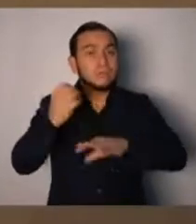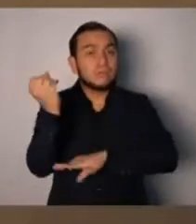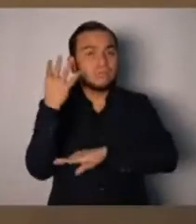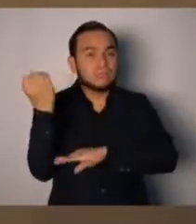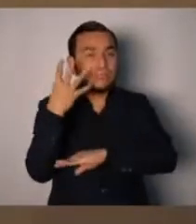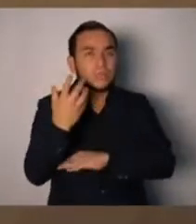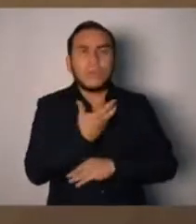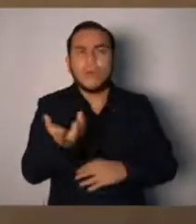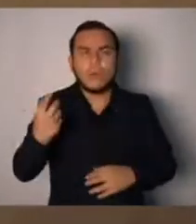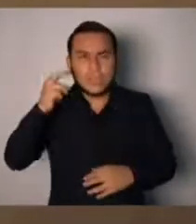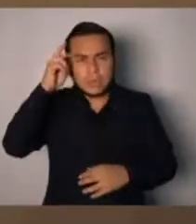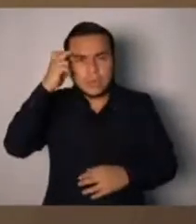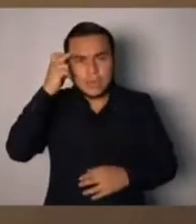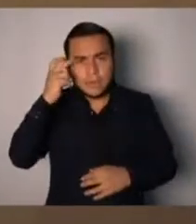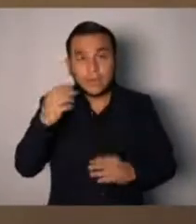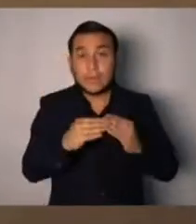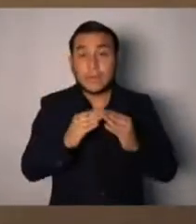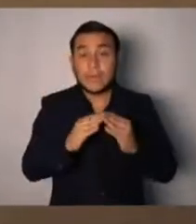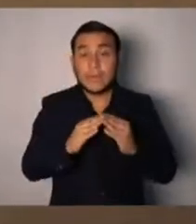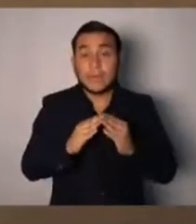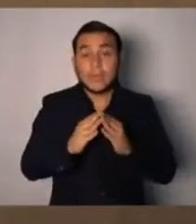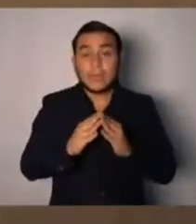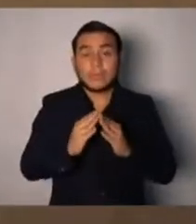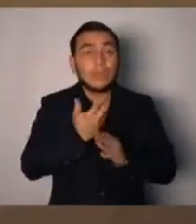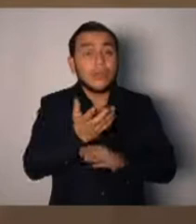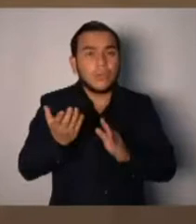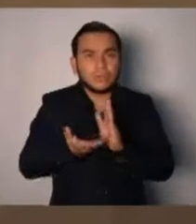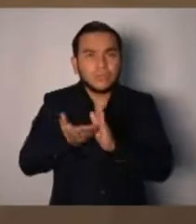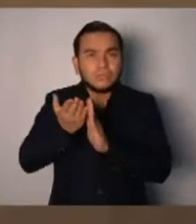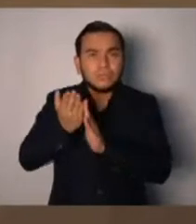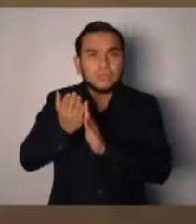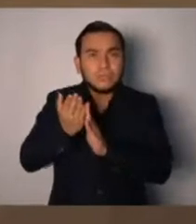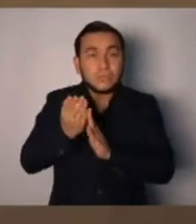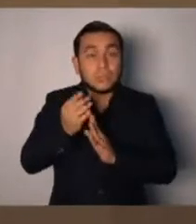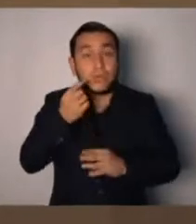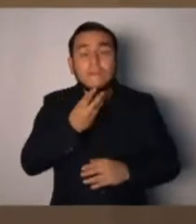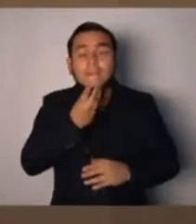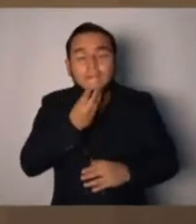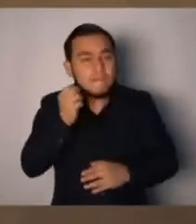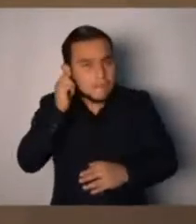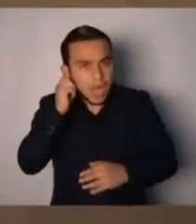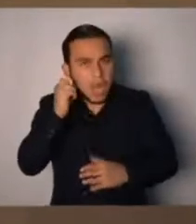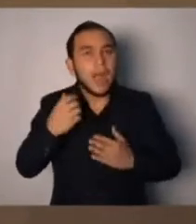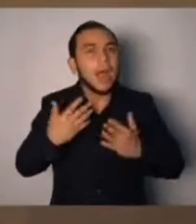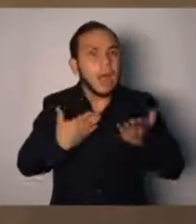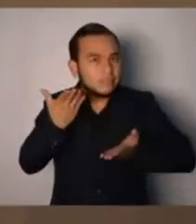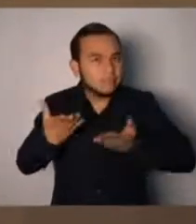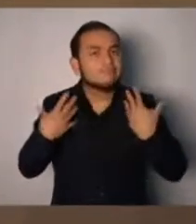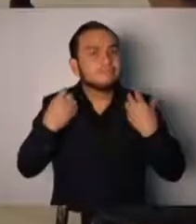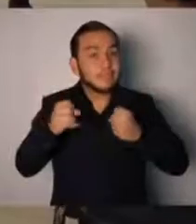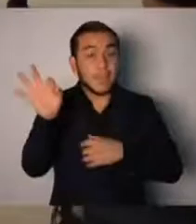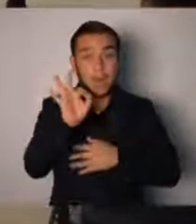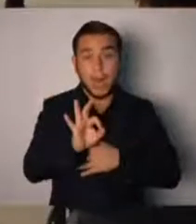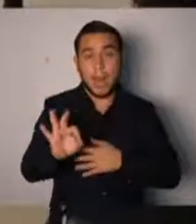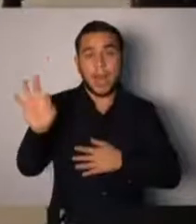como va a crear el centro comunitario de atención integral geriátrico para los adultos mayores que tengan atención en salud de primera